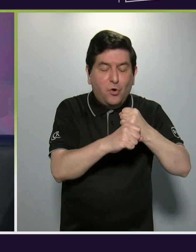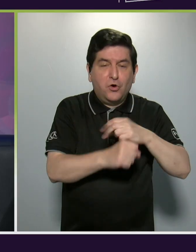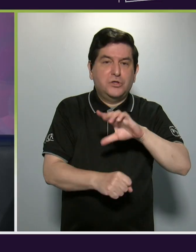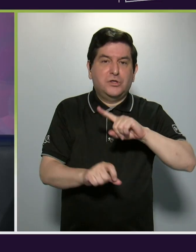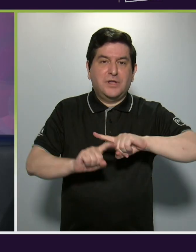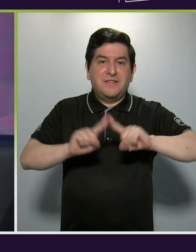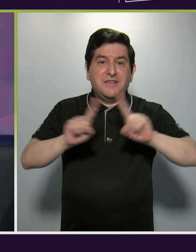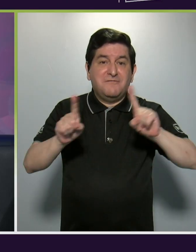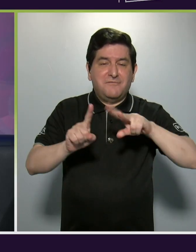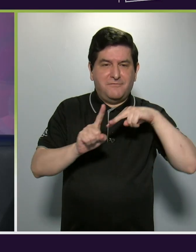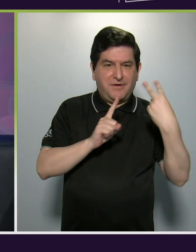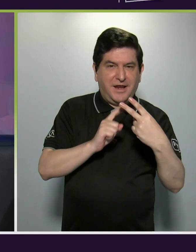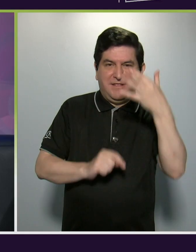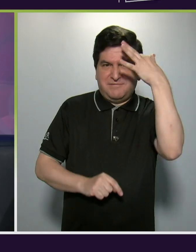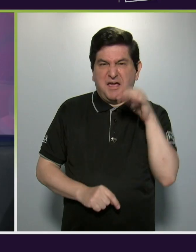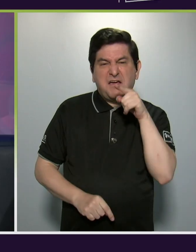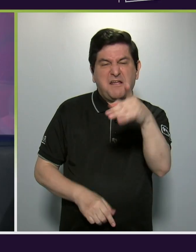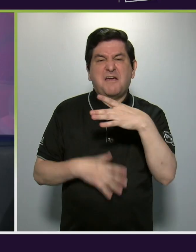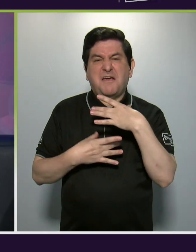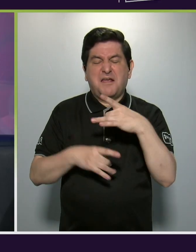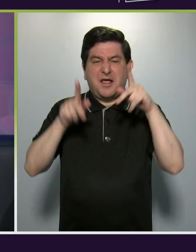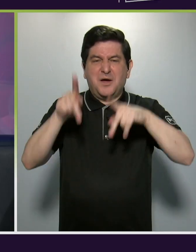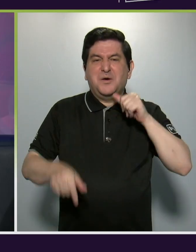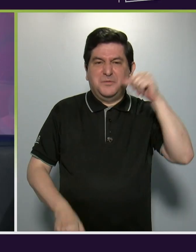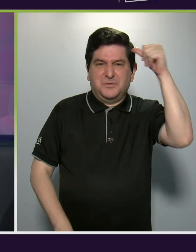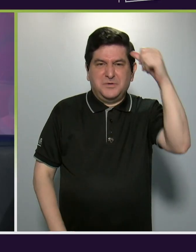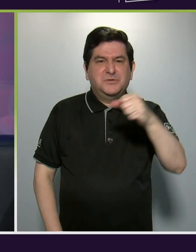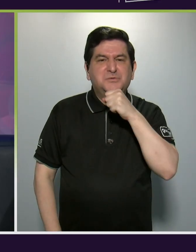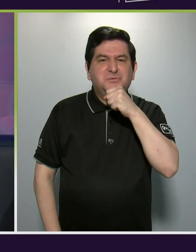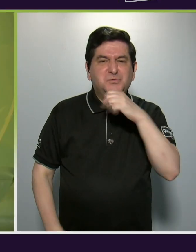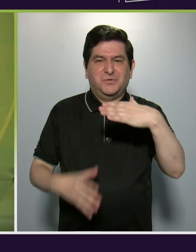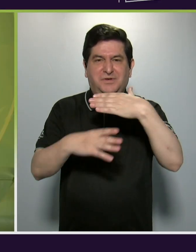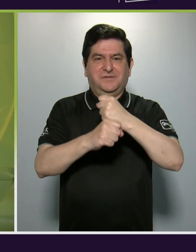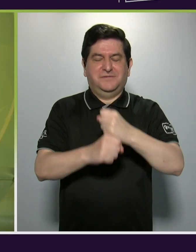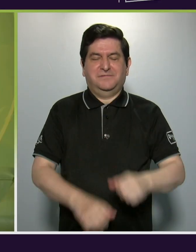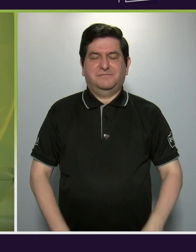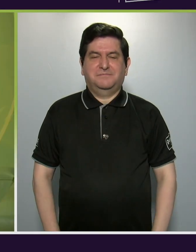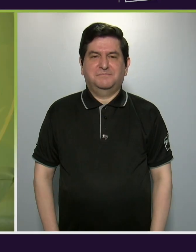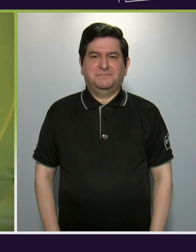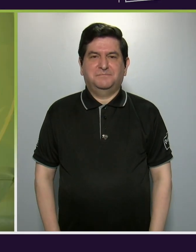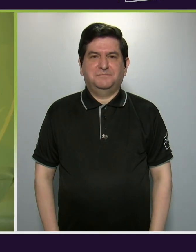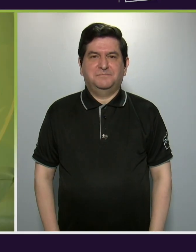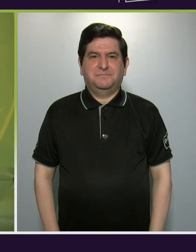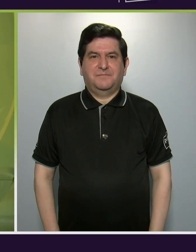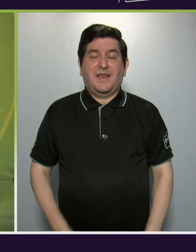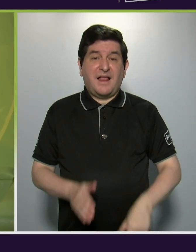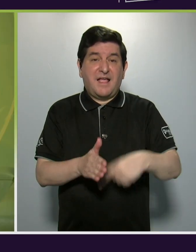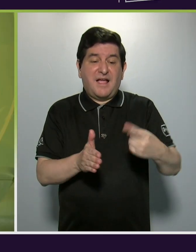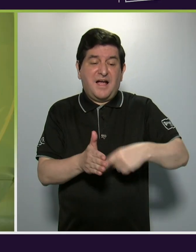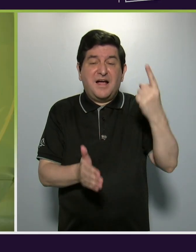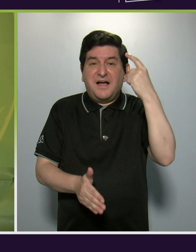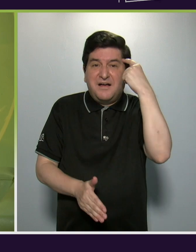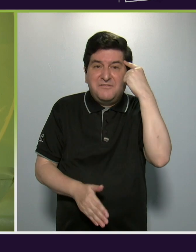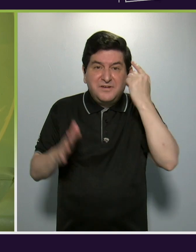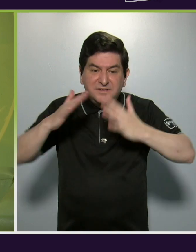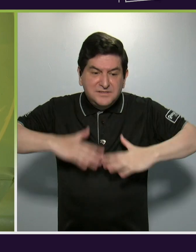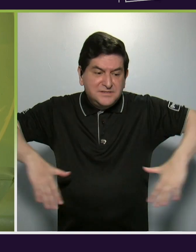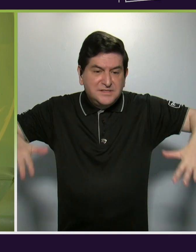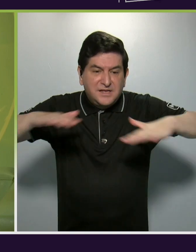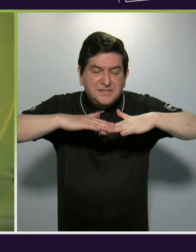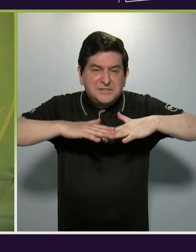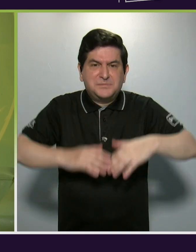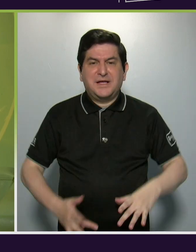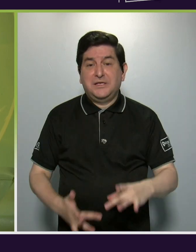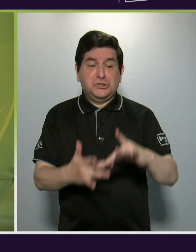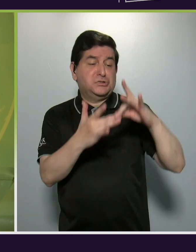perspectivas creemos que es lo que le interesa a una persona adulta mayor hacer? Inclusive que a veces pensamos en espacios